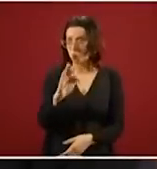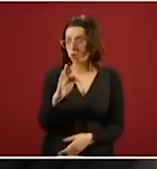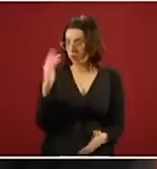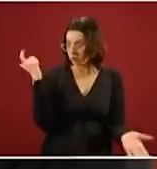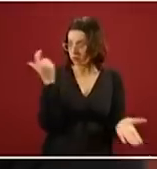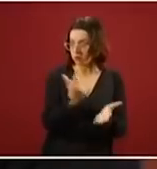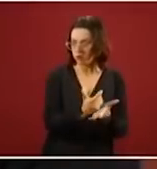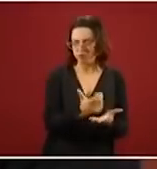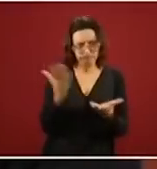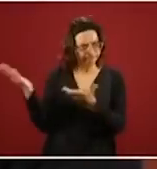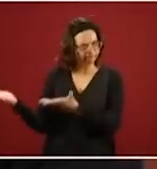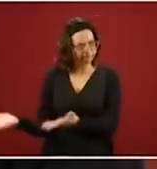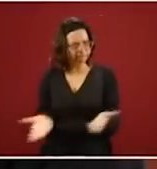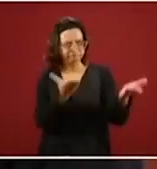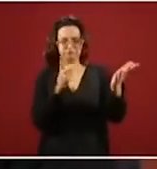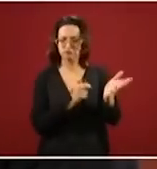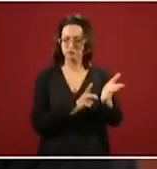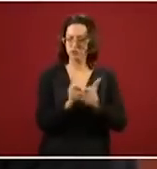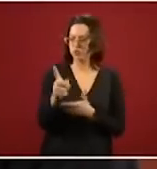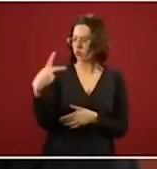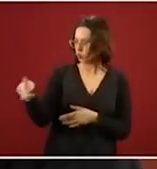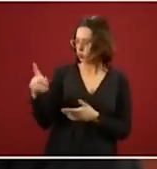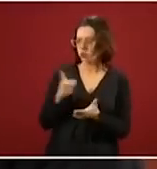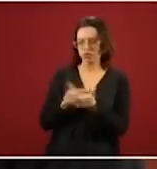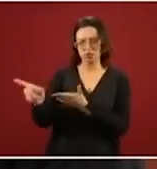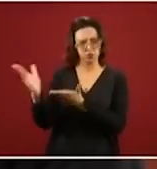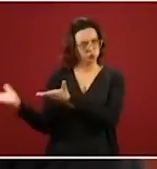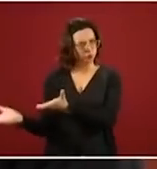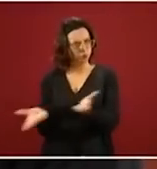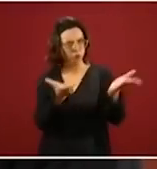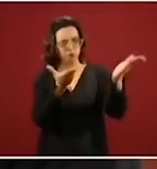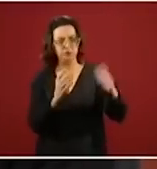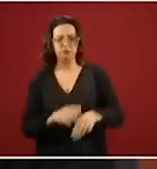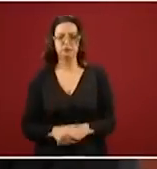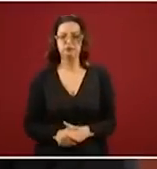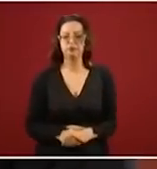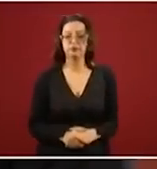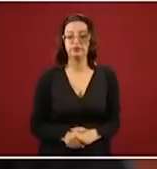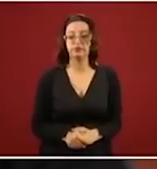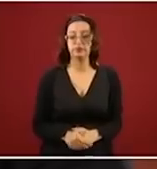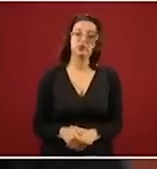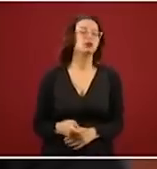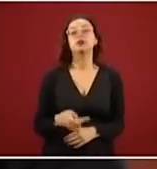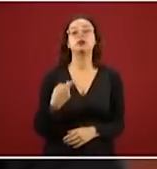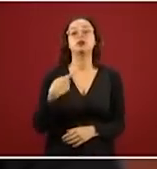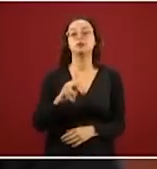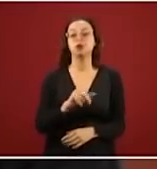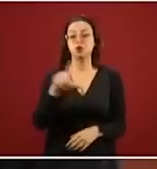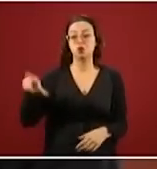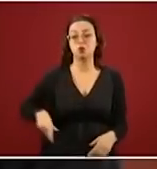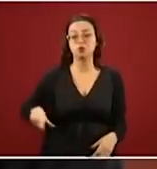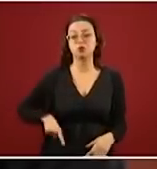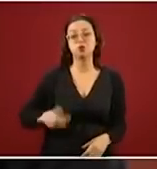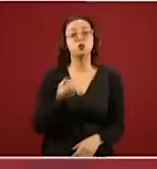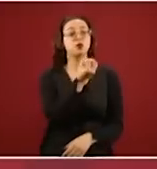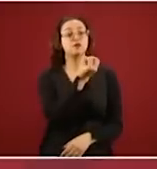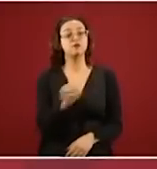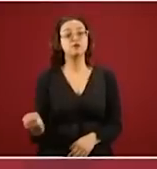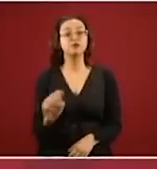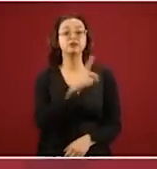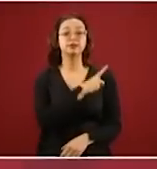en su derecho de hacerlo pero el estado está obligado